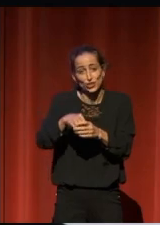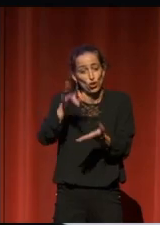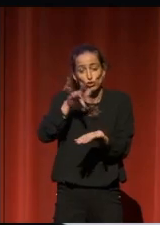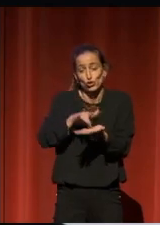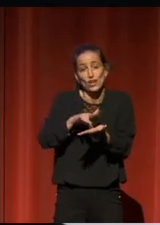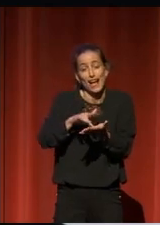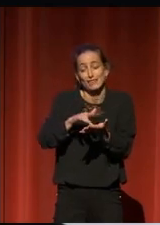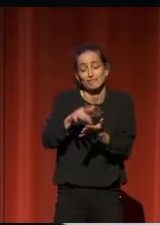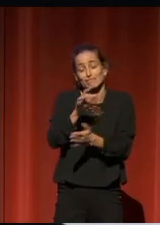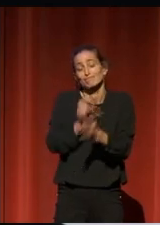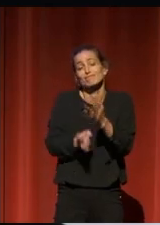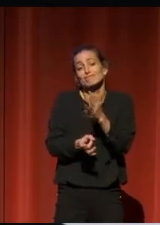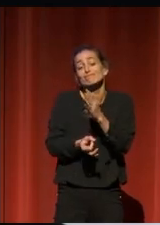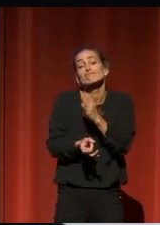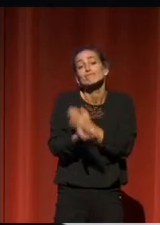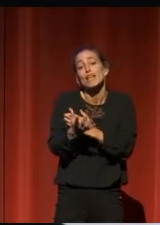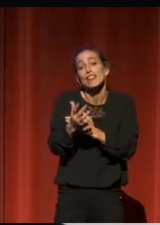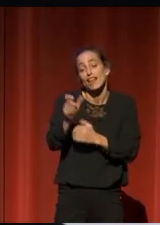humanos.